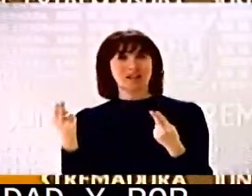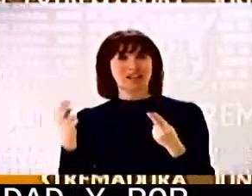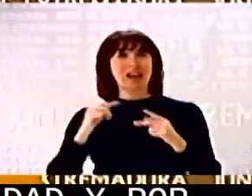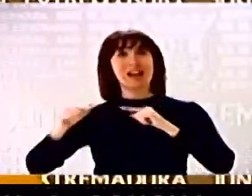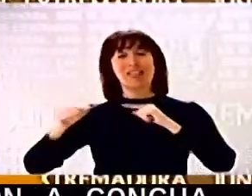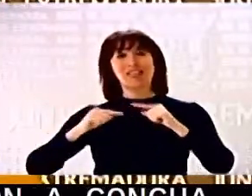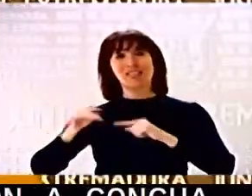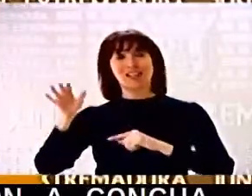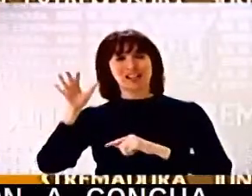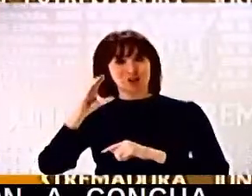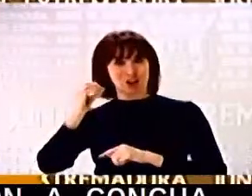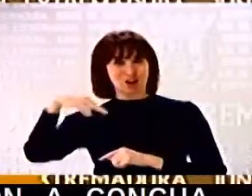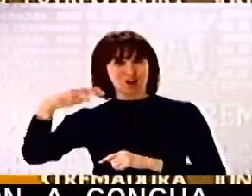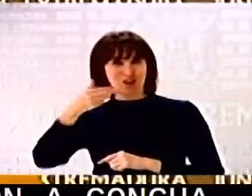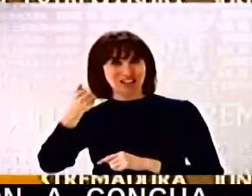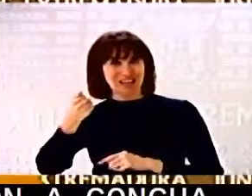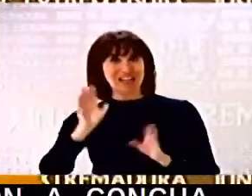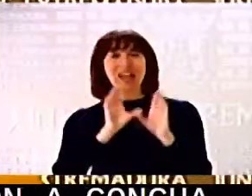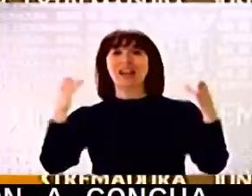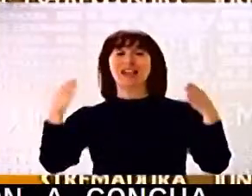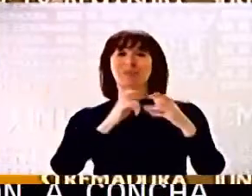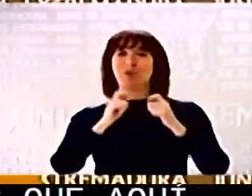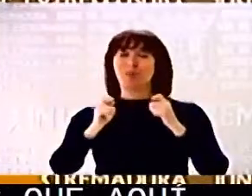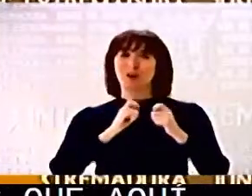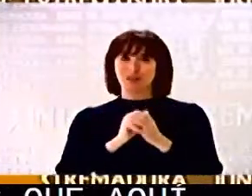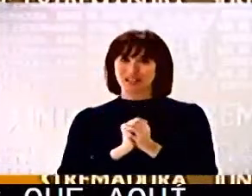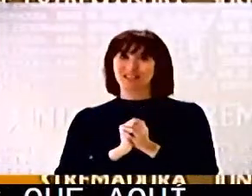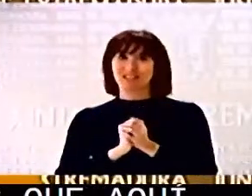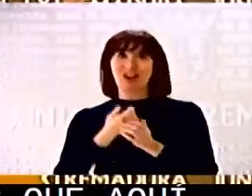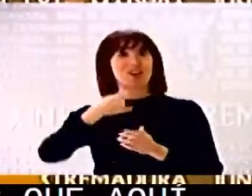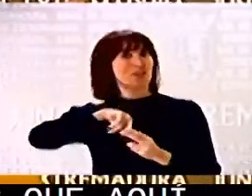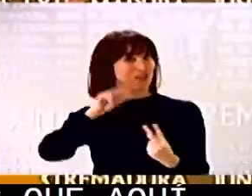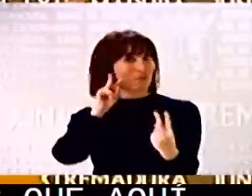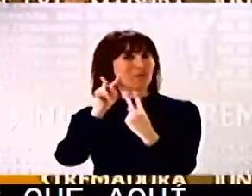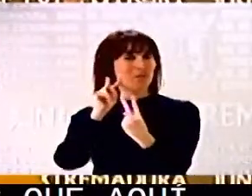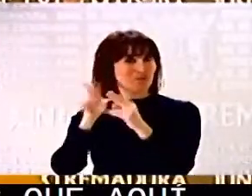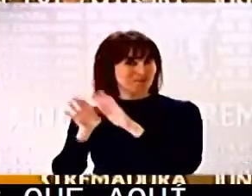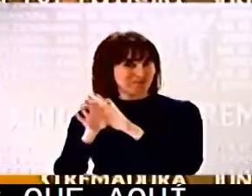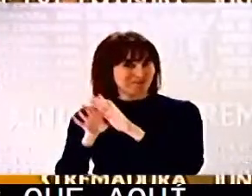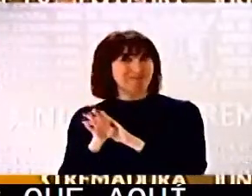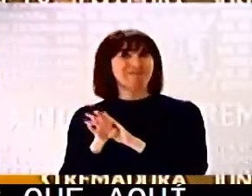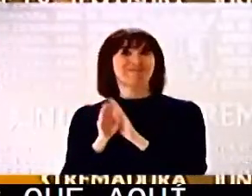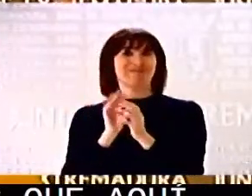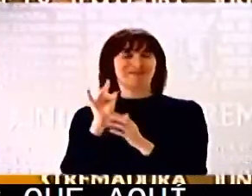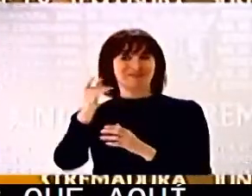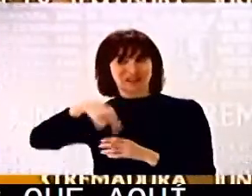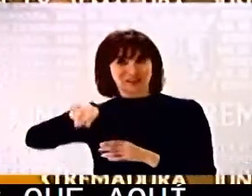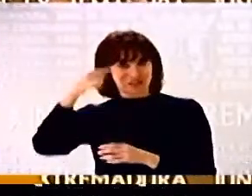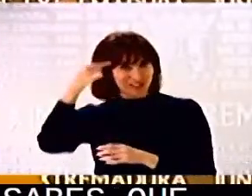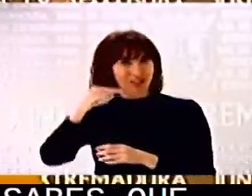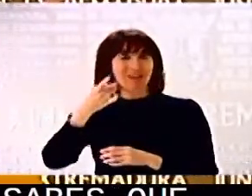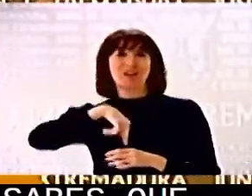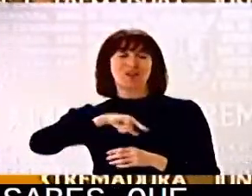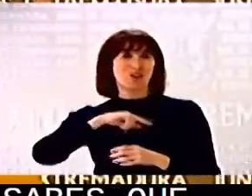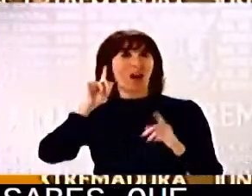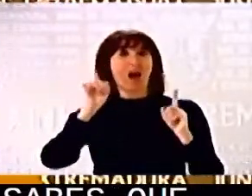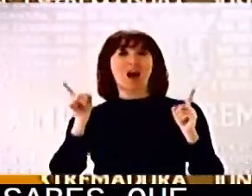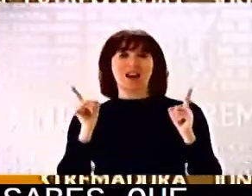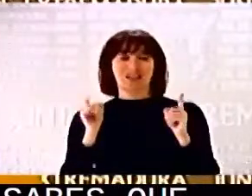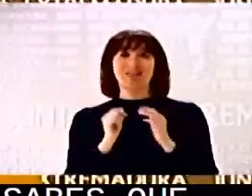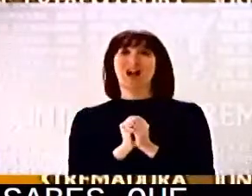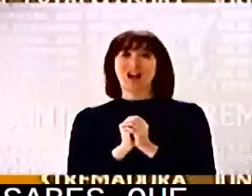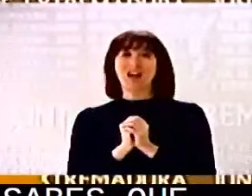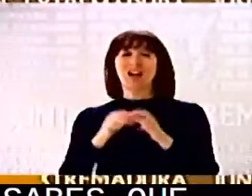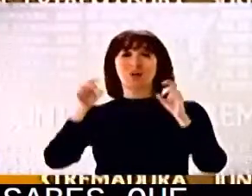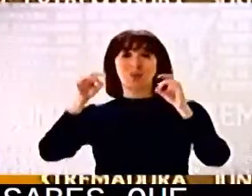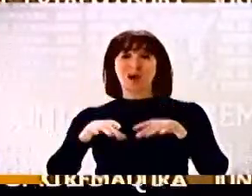Luis, y a todo el equipo de periodistas que aquí están. Que nos seguiremos viendo, que ya sabéis que vamos a estar en alerta, como solemos